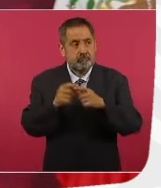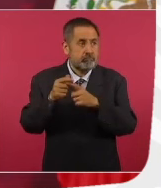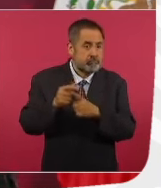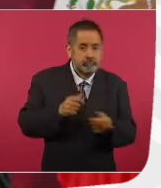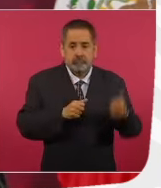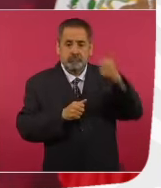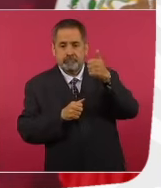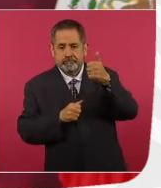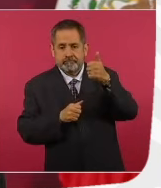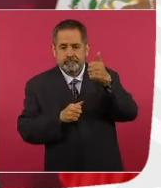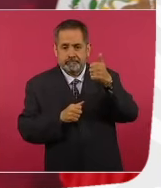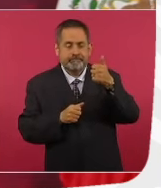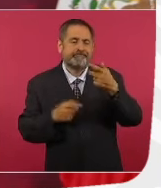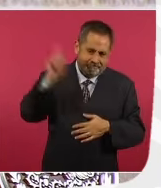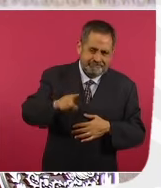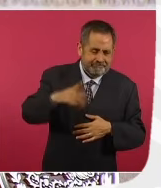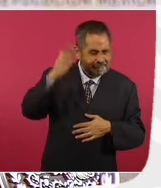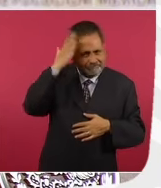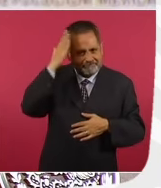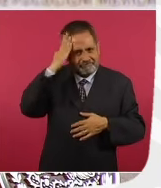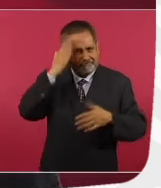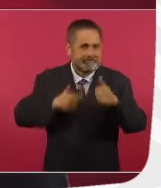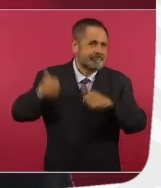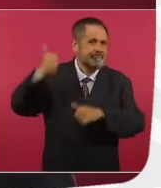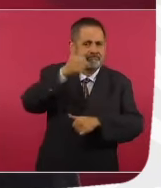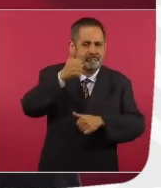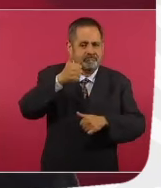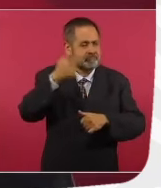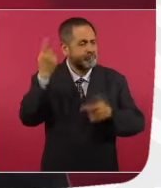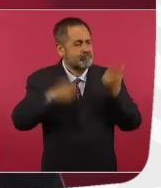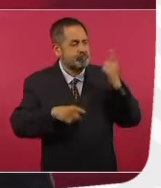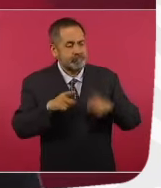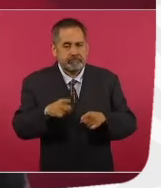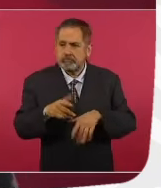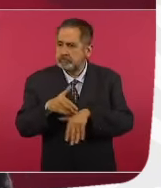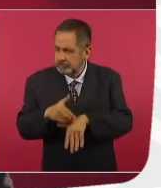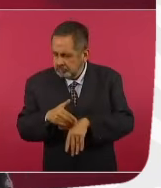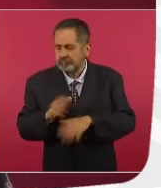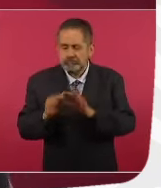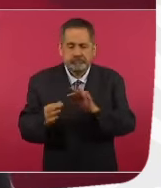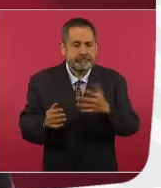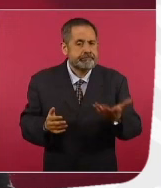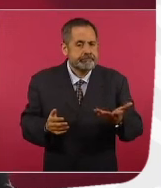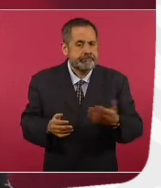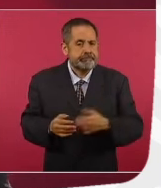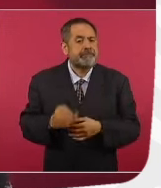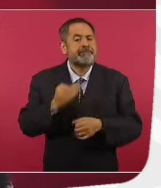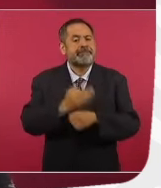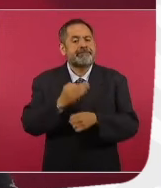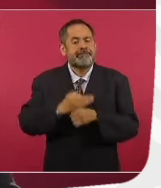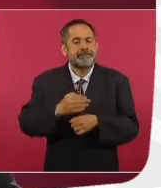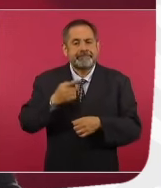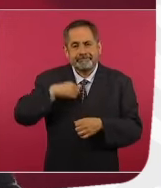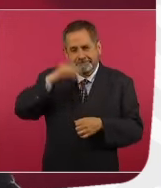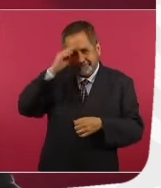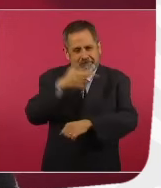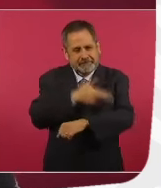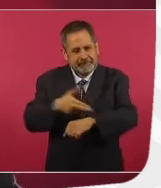por los ciudadanos el pueblo y se está buscando que los poderes